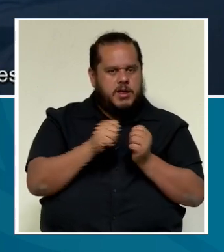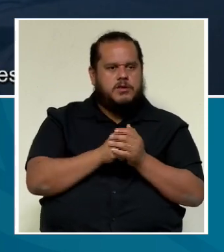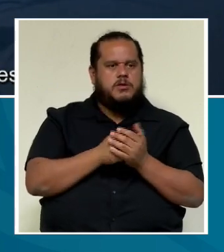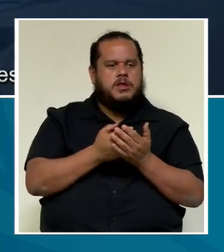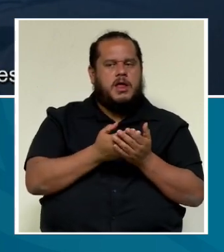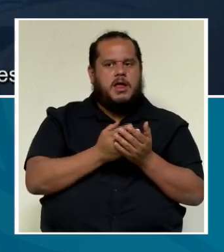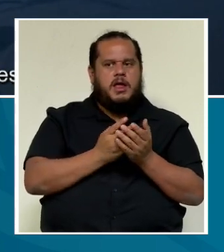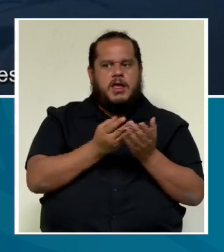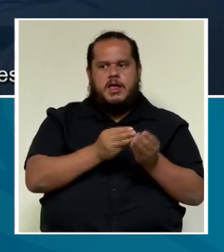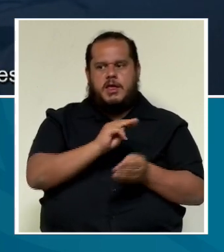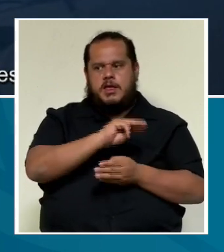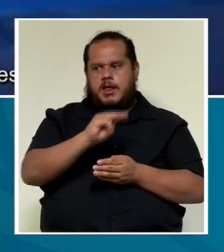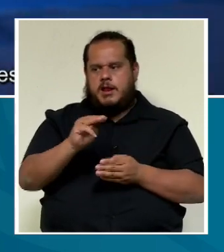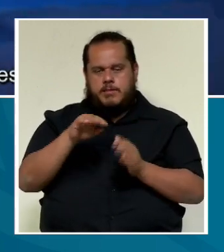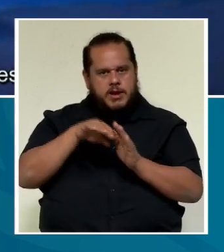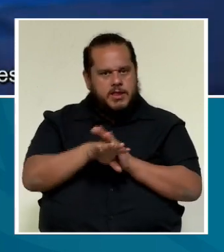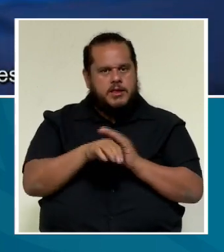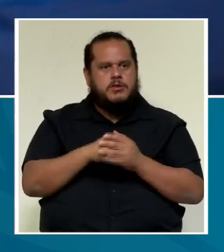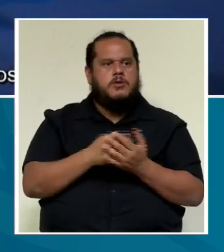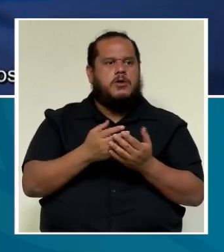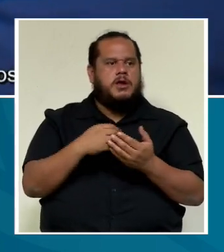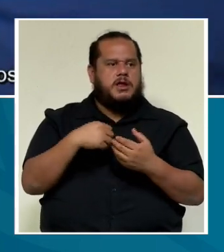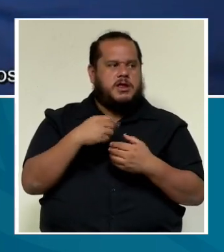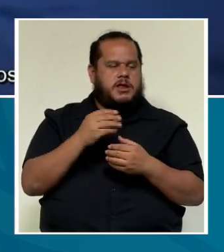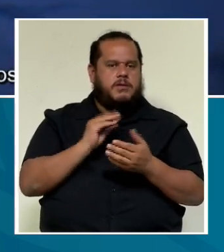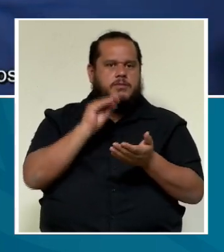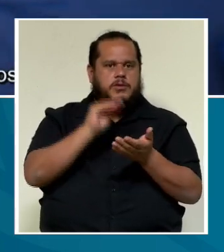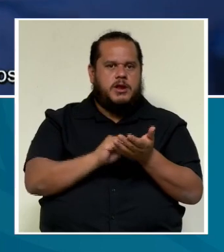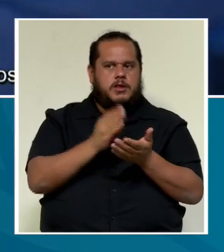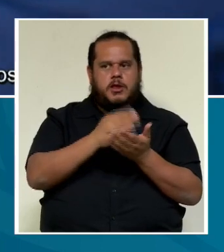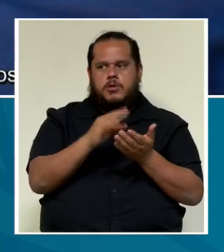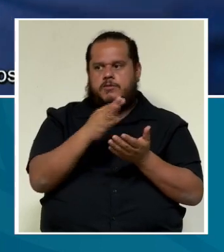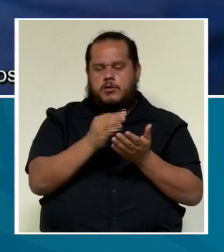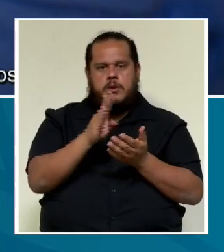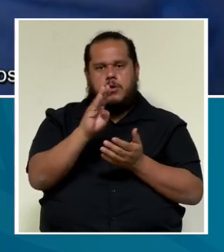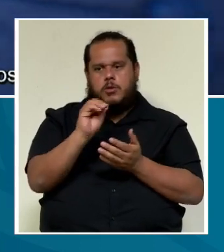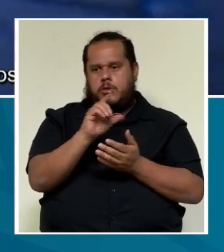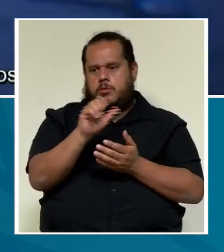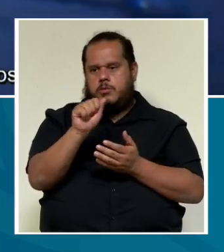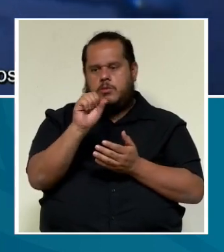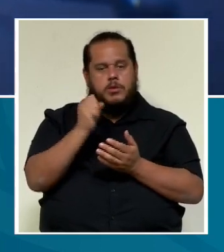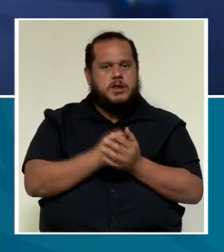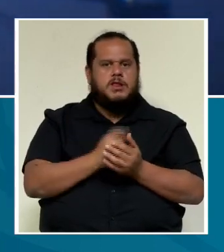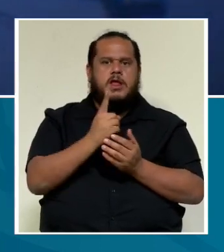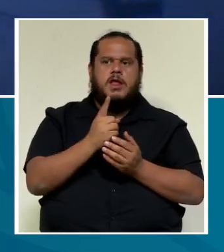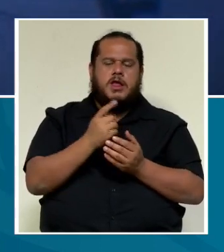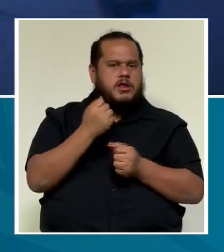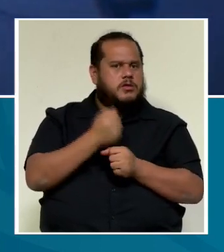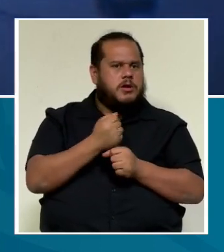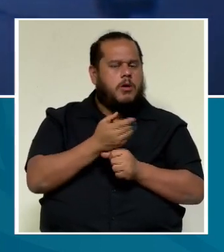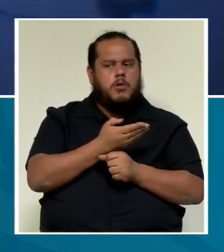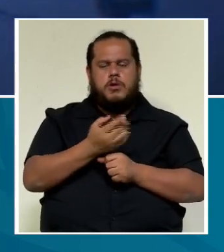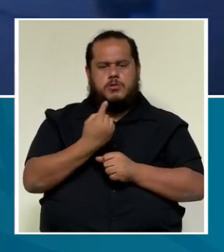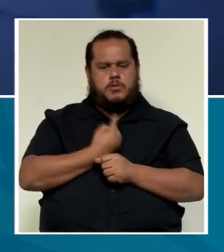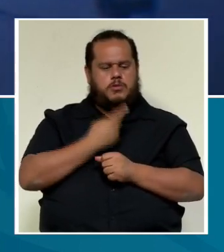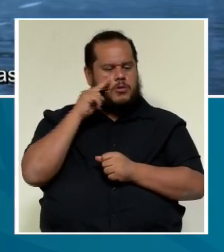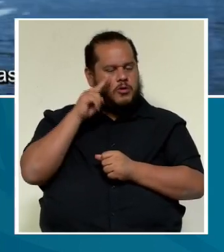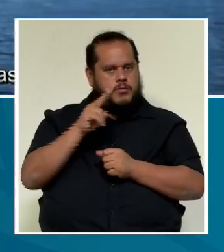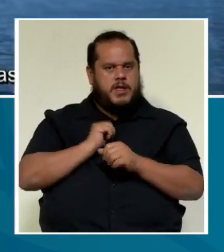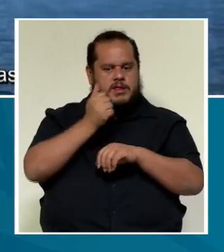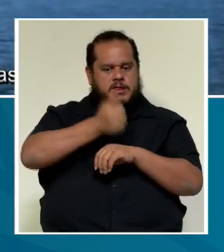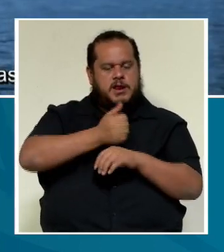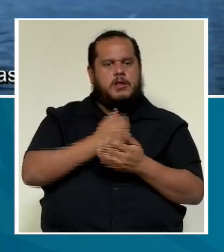mar adentro y fijarla de alguna manera con boyas es una operación, digamos, cuando uno los ve